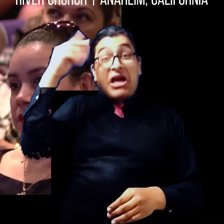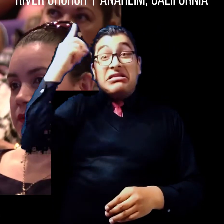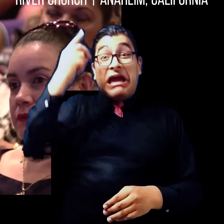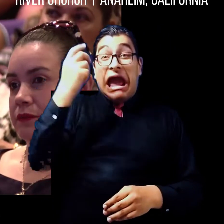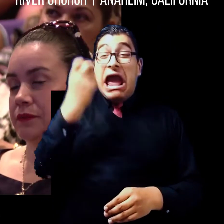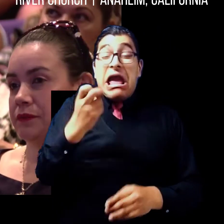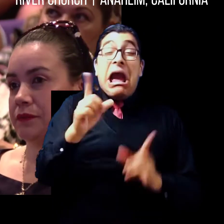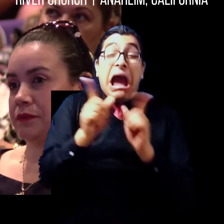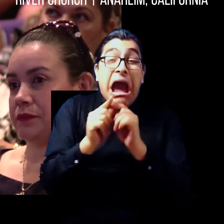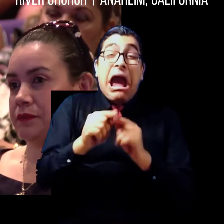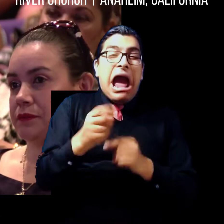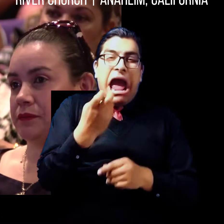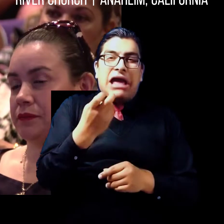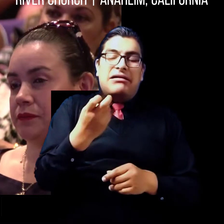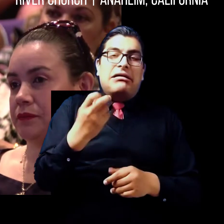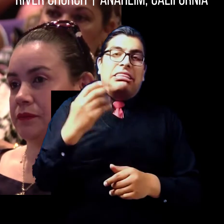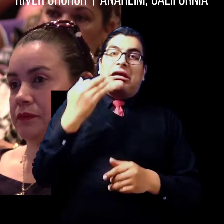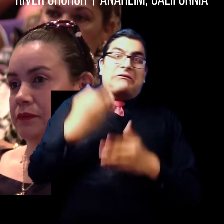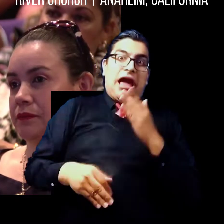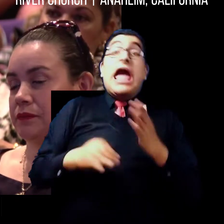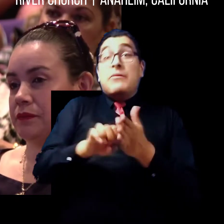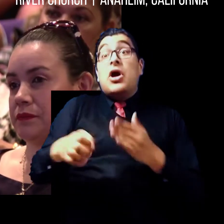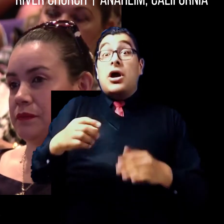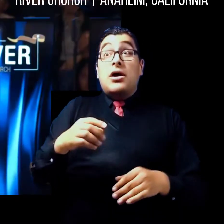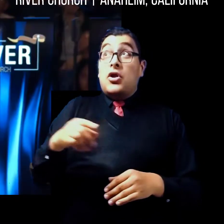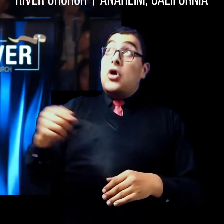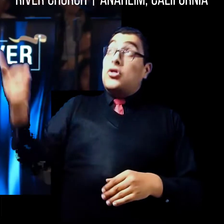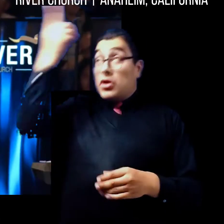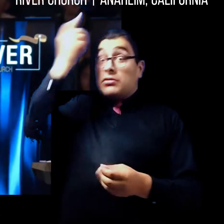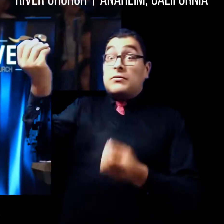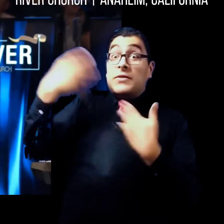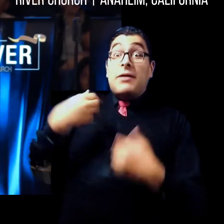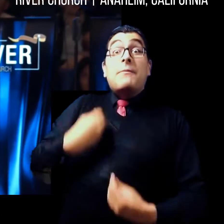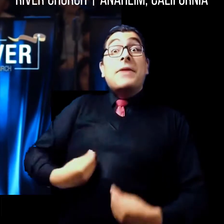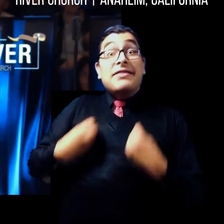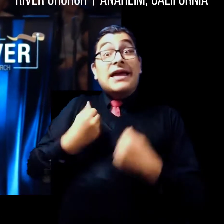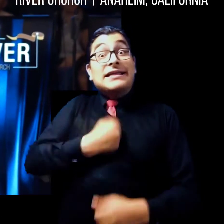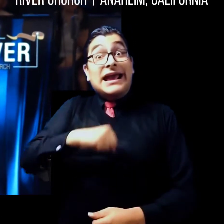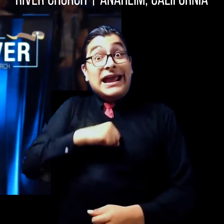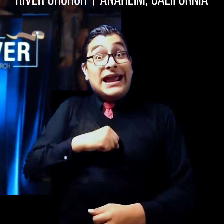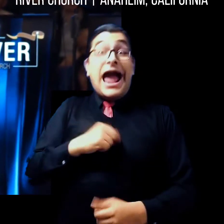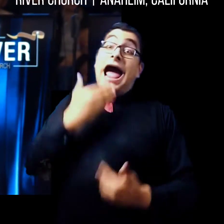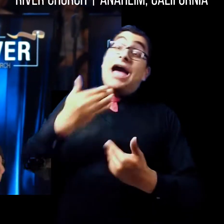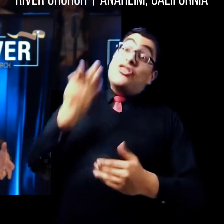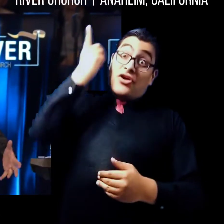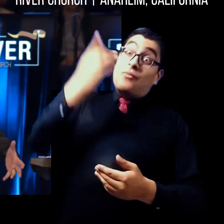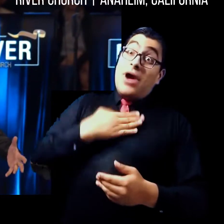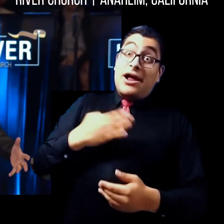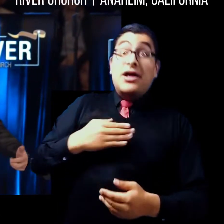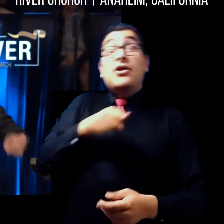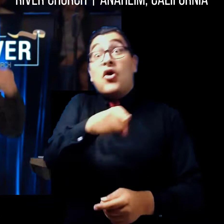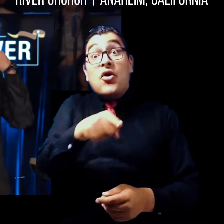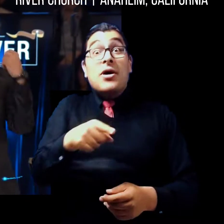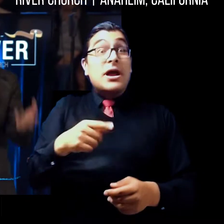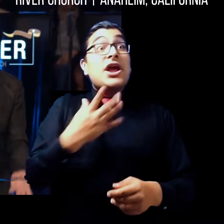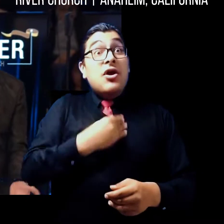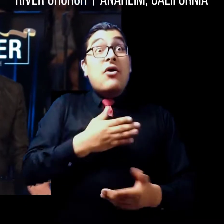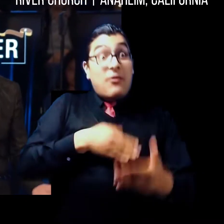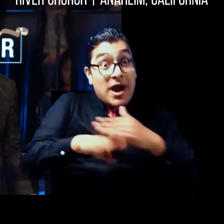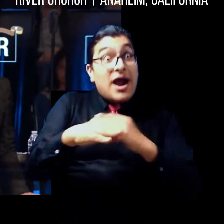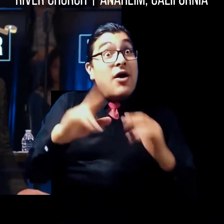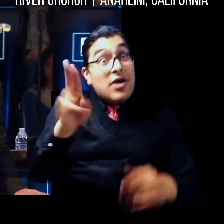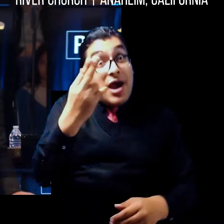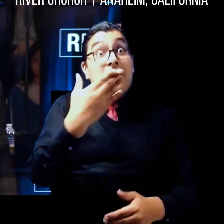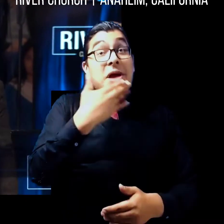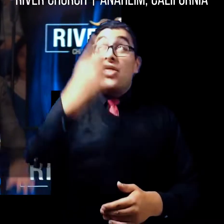Miren, Dios nos sana de cáncer y decimos, Dios es bueno. Dios nos hace entrar a nuestro hijo a la universidad y decimos, qué bueno